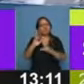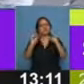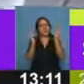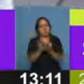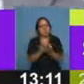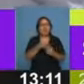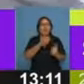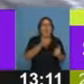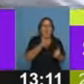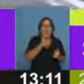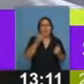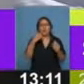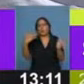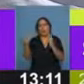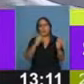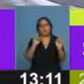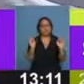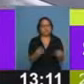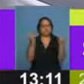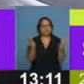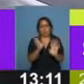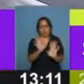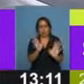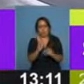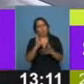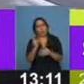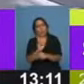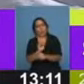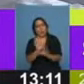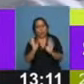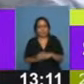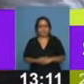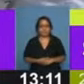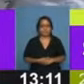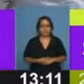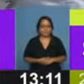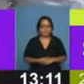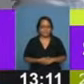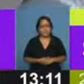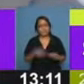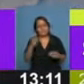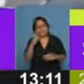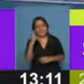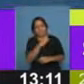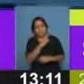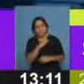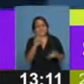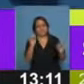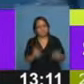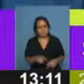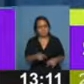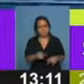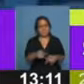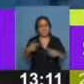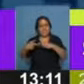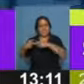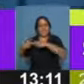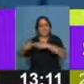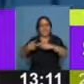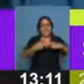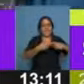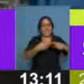y realmente es la mejor práctica actual que hay para las pilas. Bueno, sin dudas, vemos también ahora el semirremolque. Ya viene